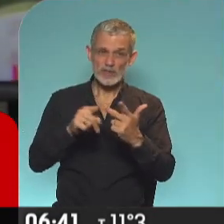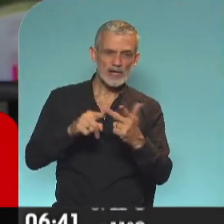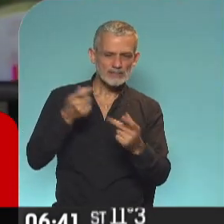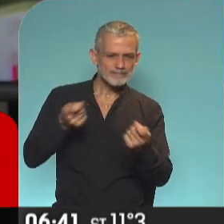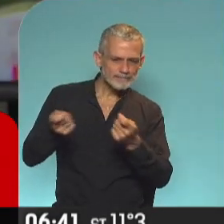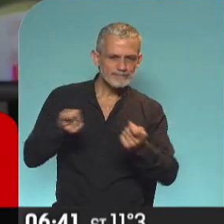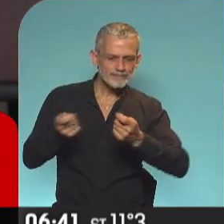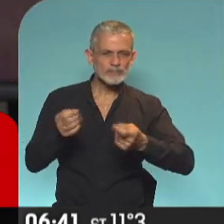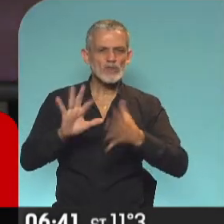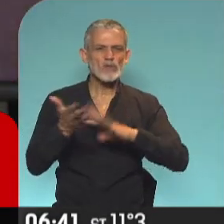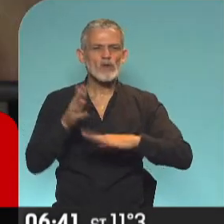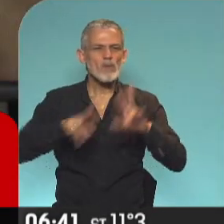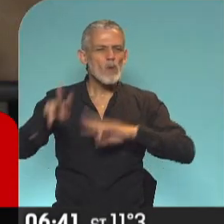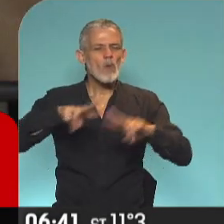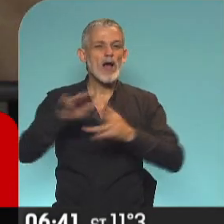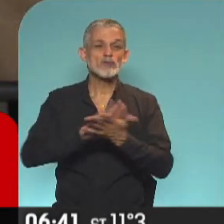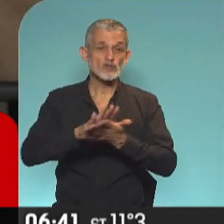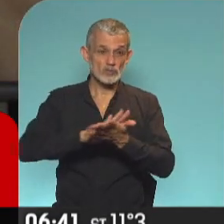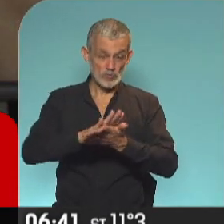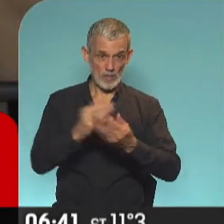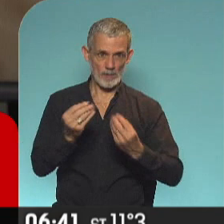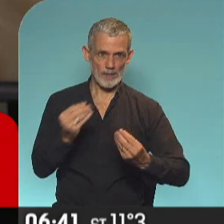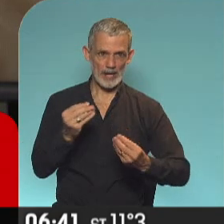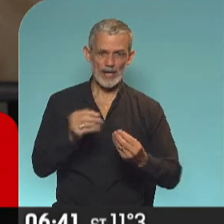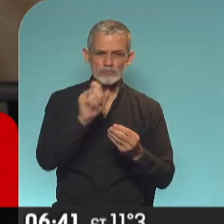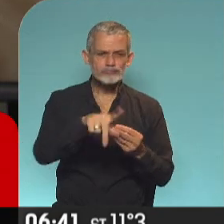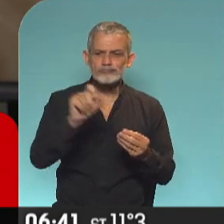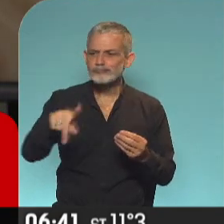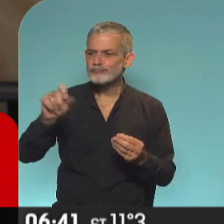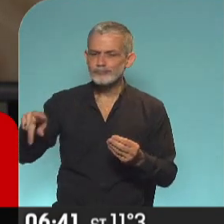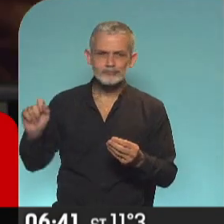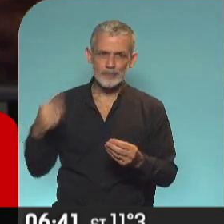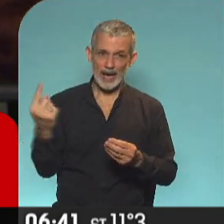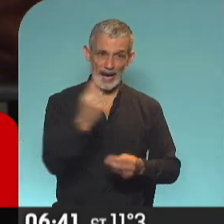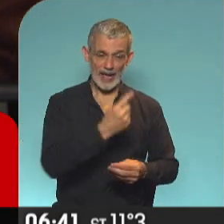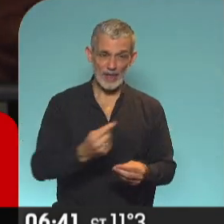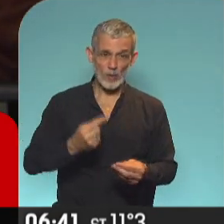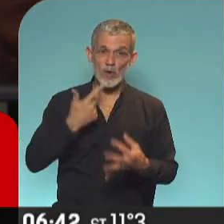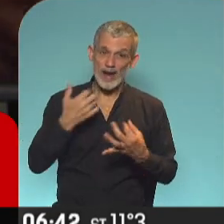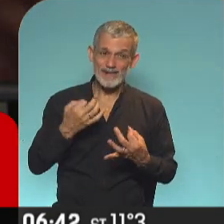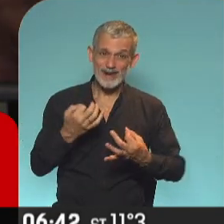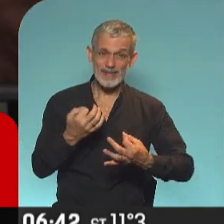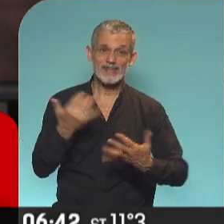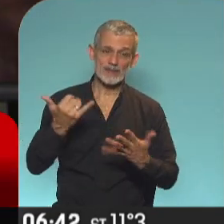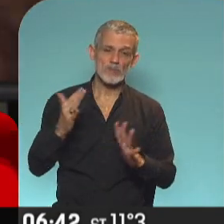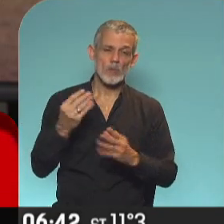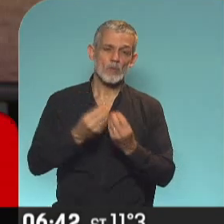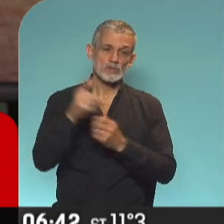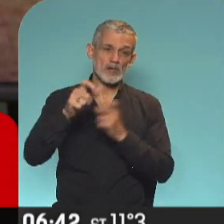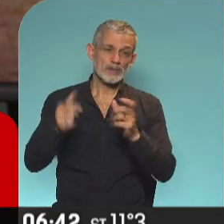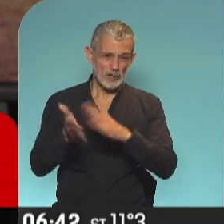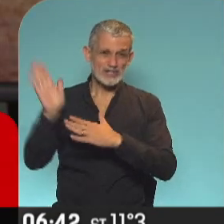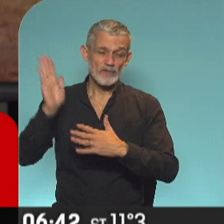tratando de encontrar una alternativa de solución para las circunstancias particulares. La verdad es que hay, y muchos de los que se fueron